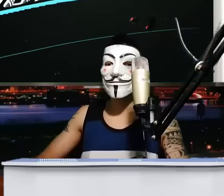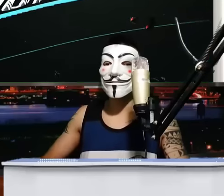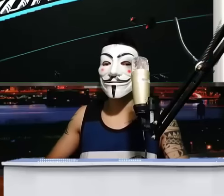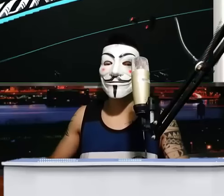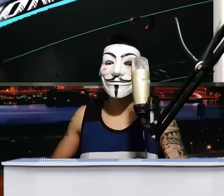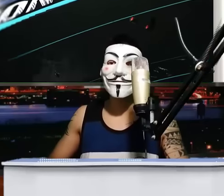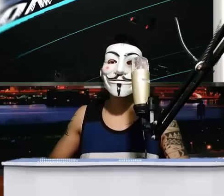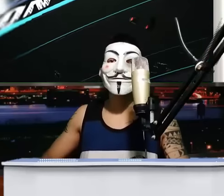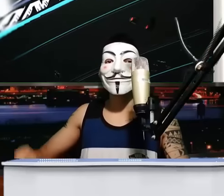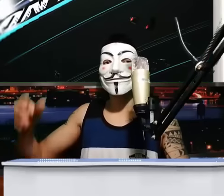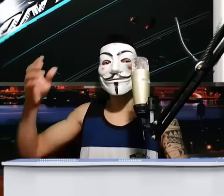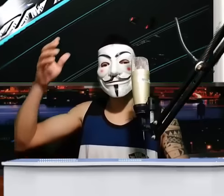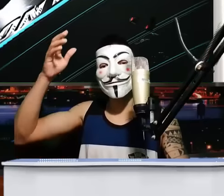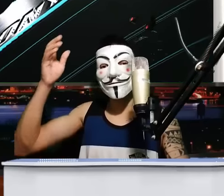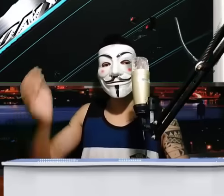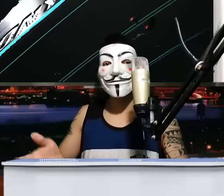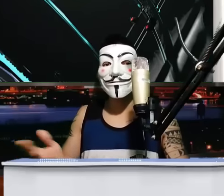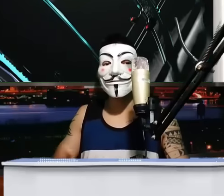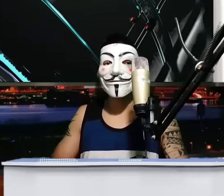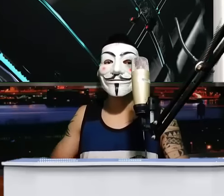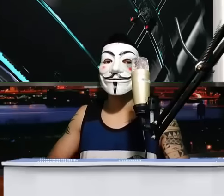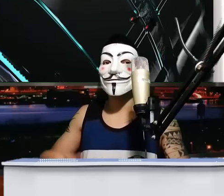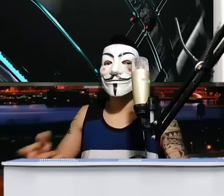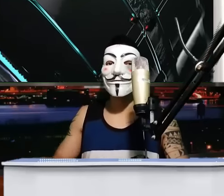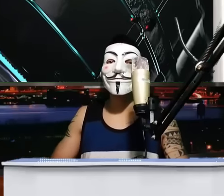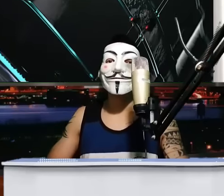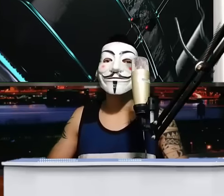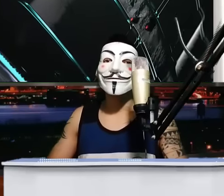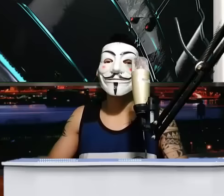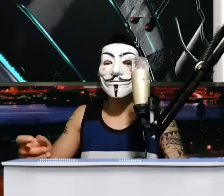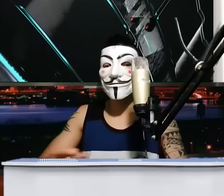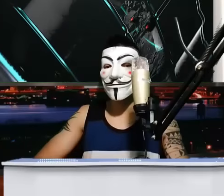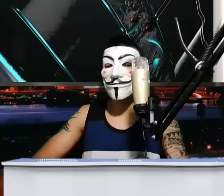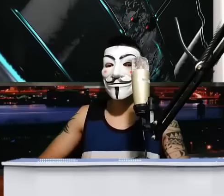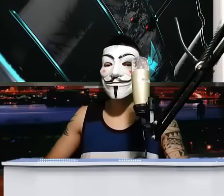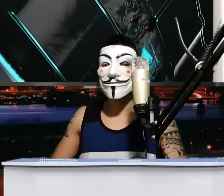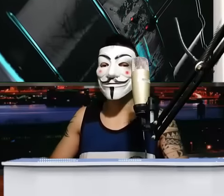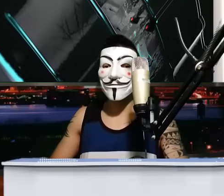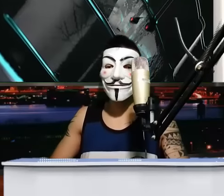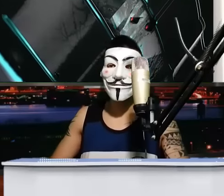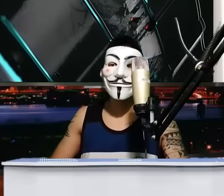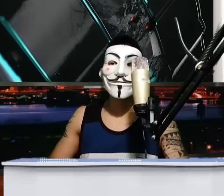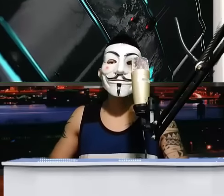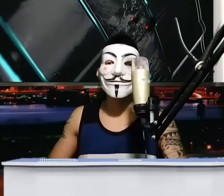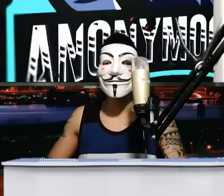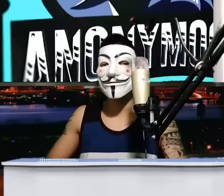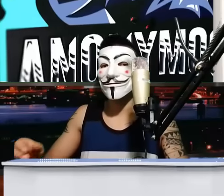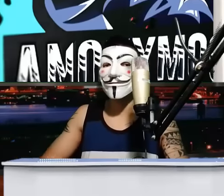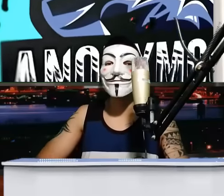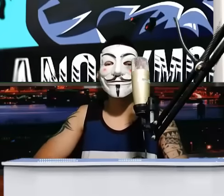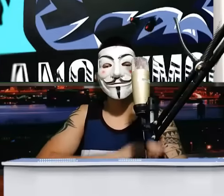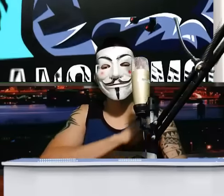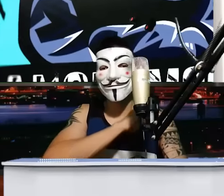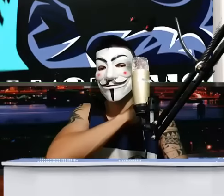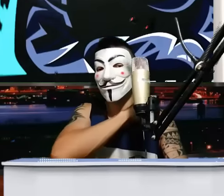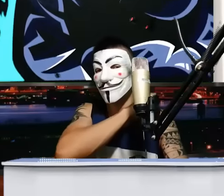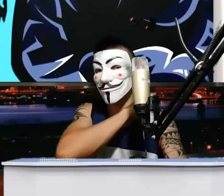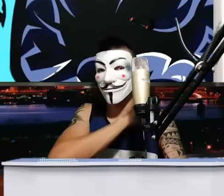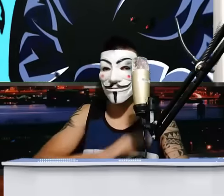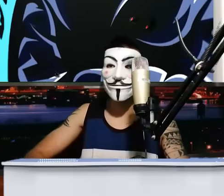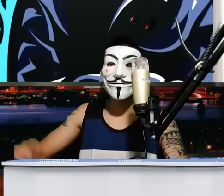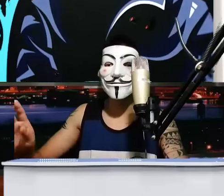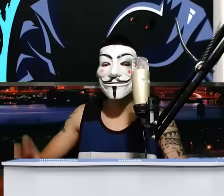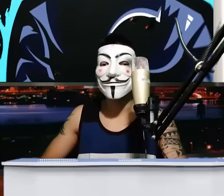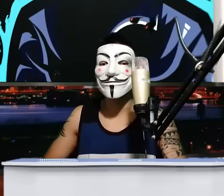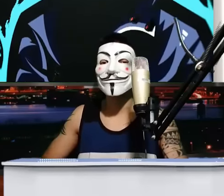pero después están diciendo de que eso le correspondía a Nayib Bukele, así que dejen en los comentarios qué piensan, ¿será que Nayib Bukele